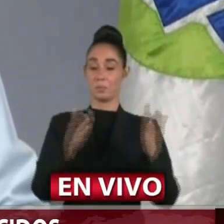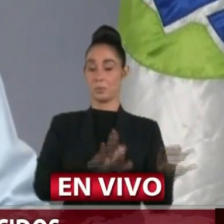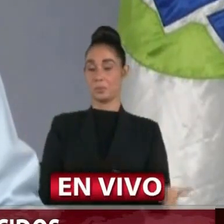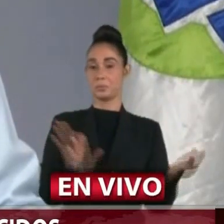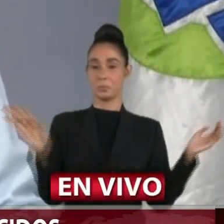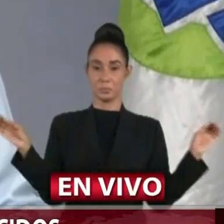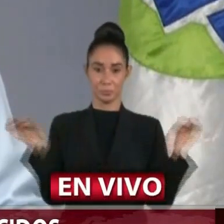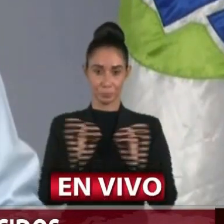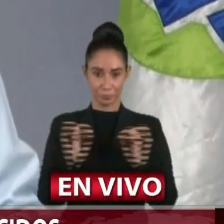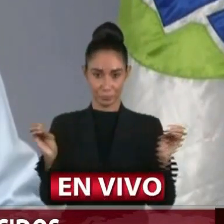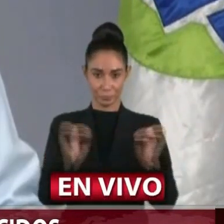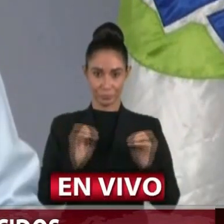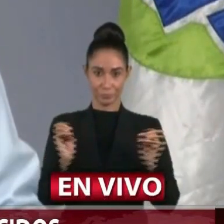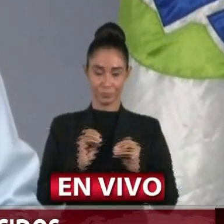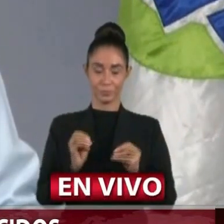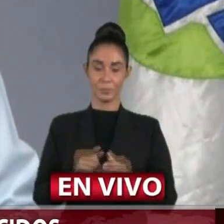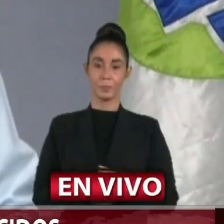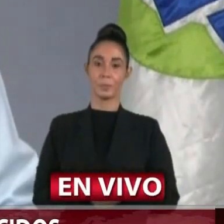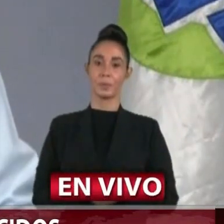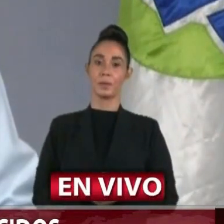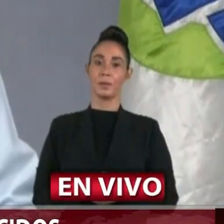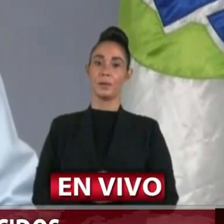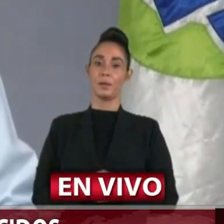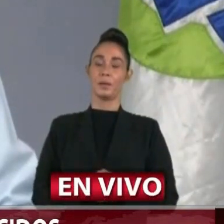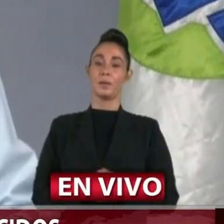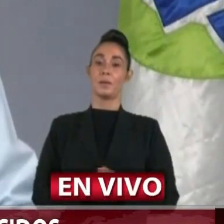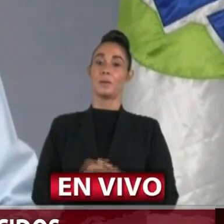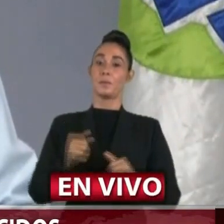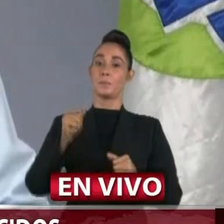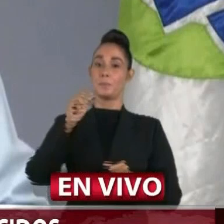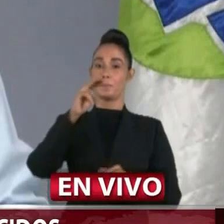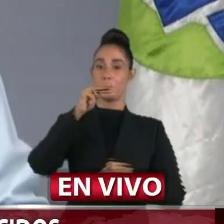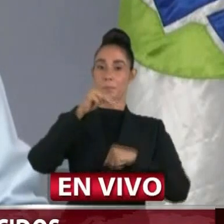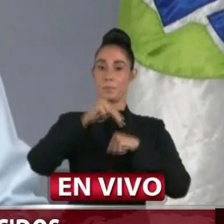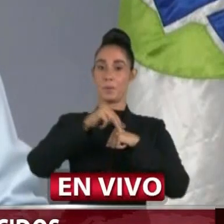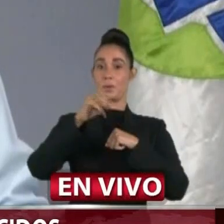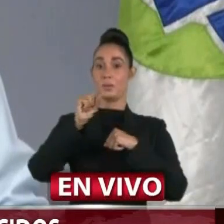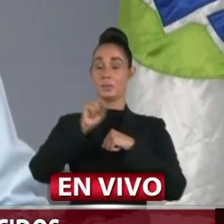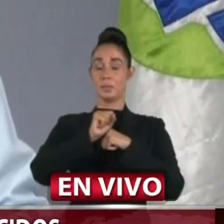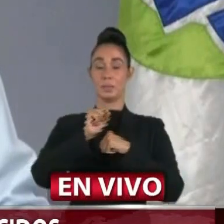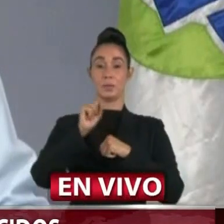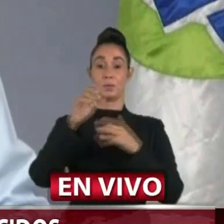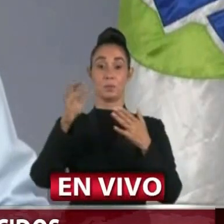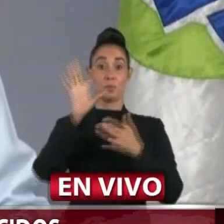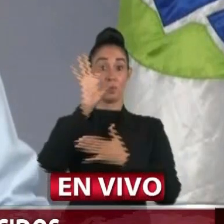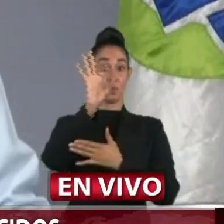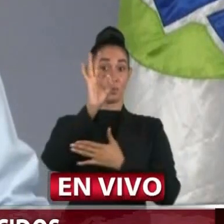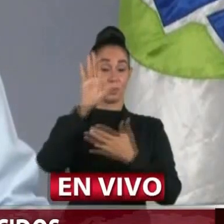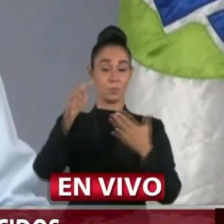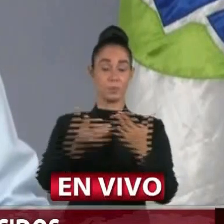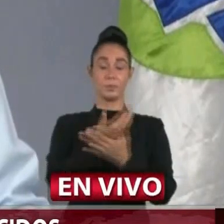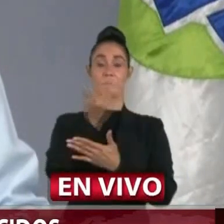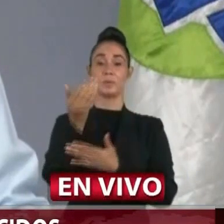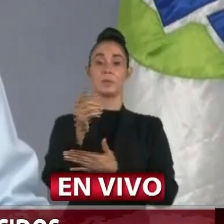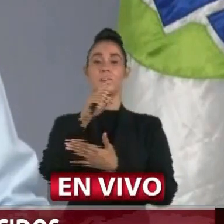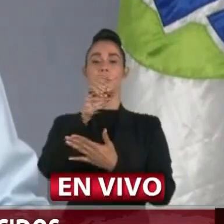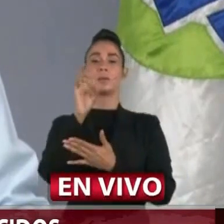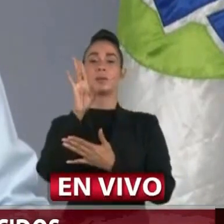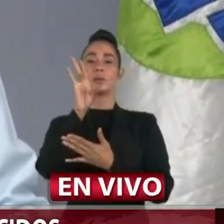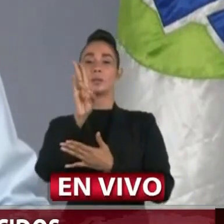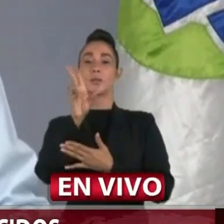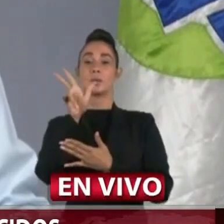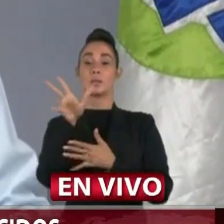0 fallecimiento. Monseñor Noel, 9 casos nuevos,